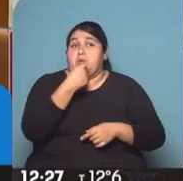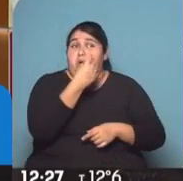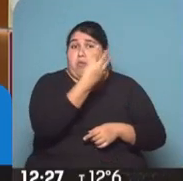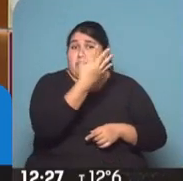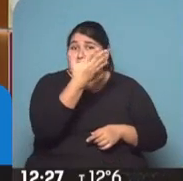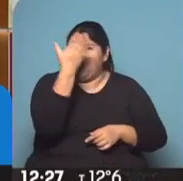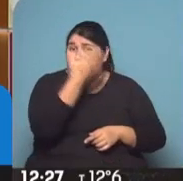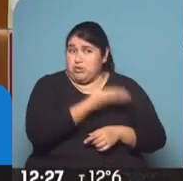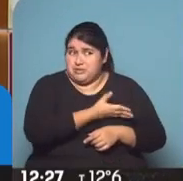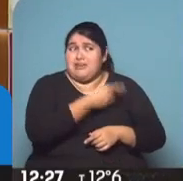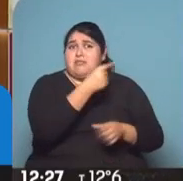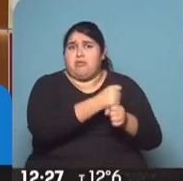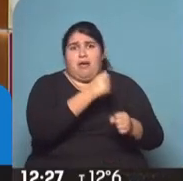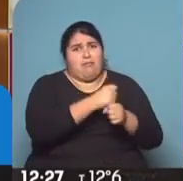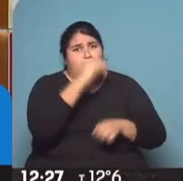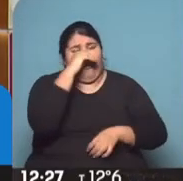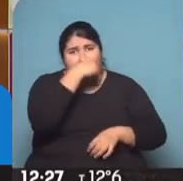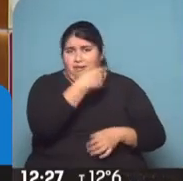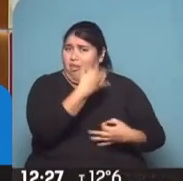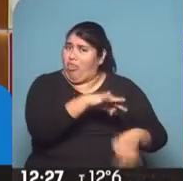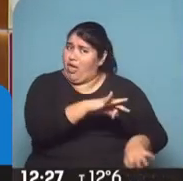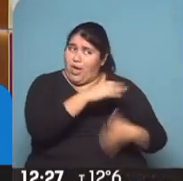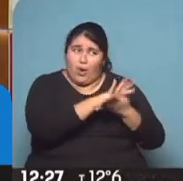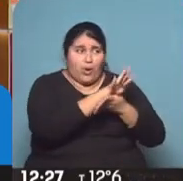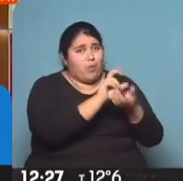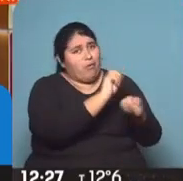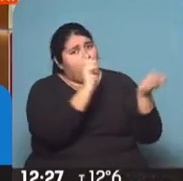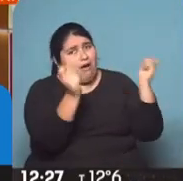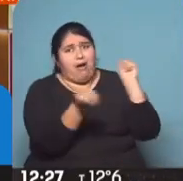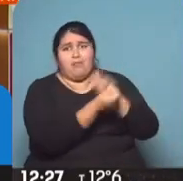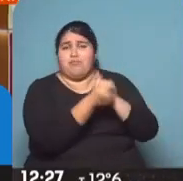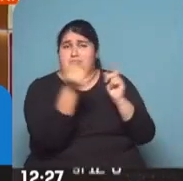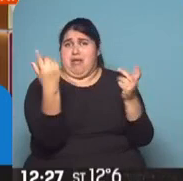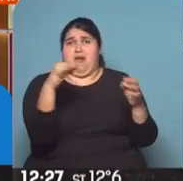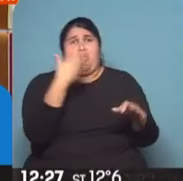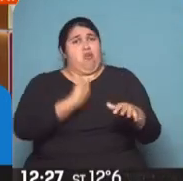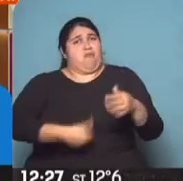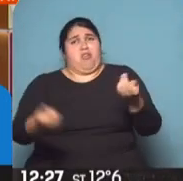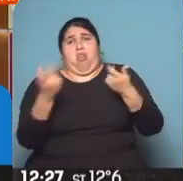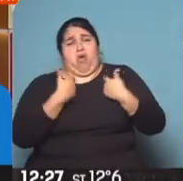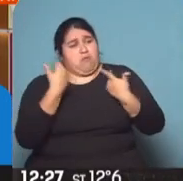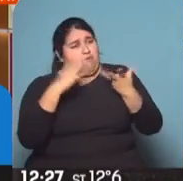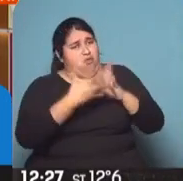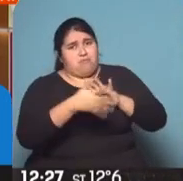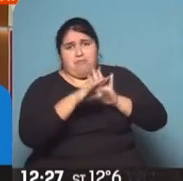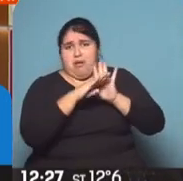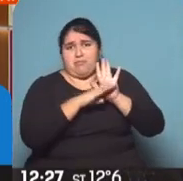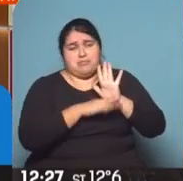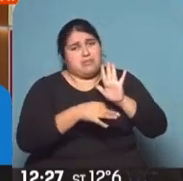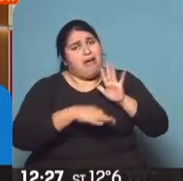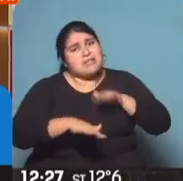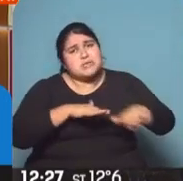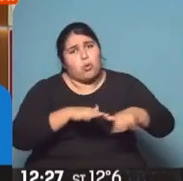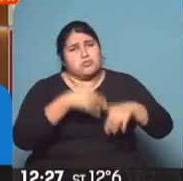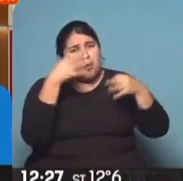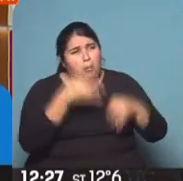aproximadamente todo eso se tiene que sentar y te tiene que dar las situaciones son las condiciones para para blanquear